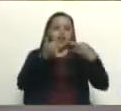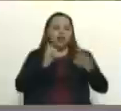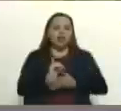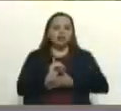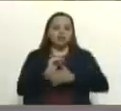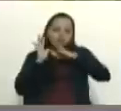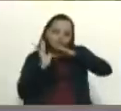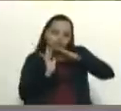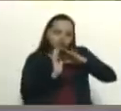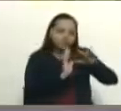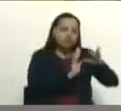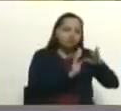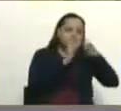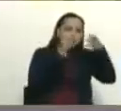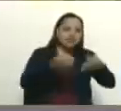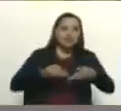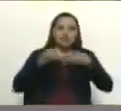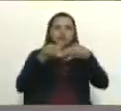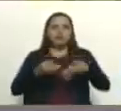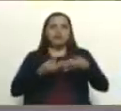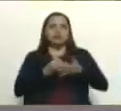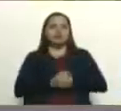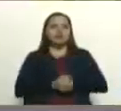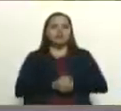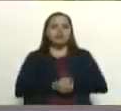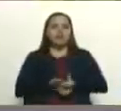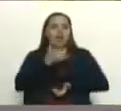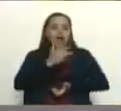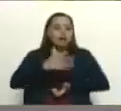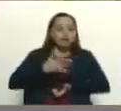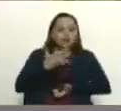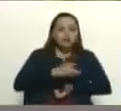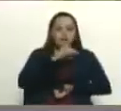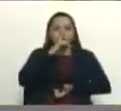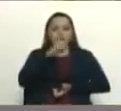sobrevenida, siempre nos abate,